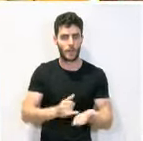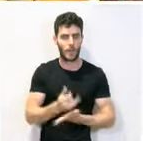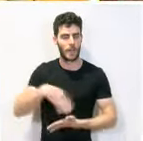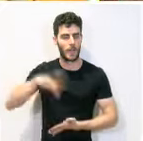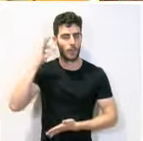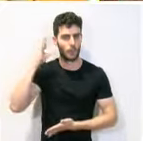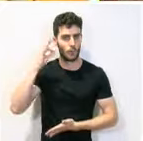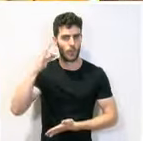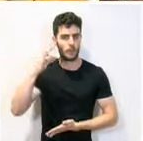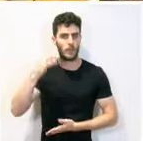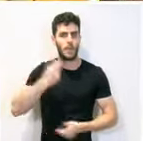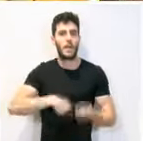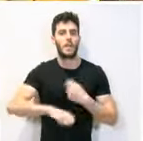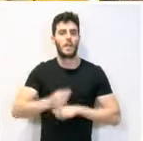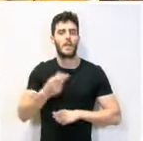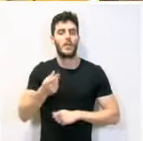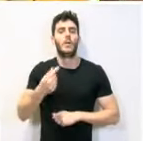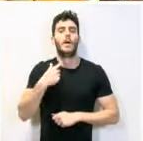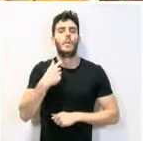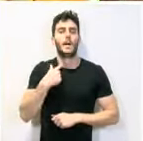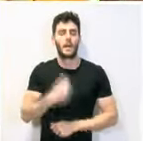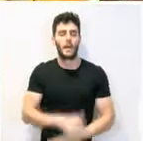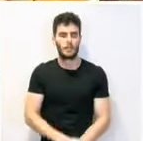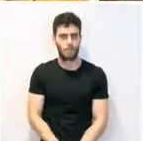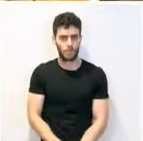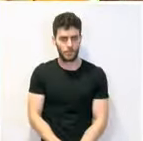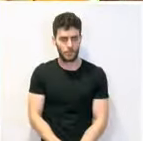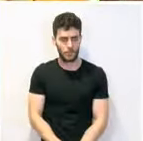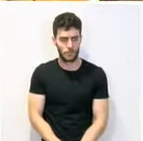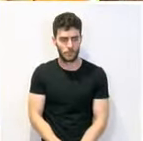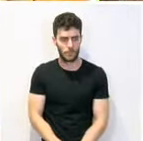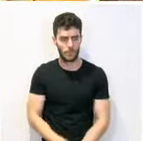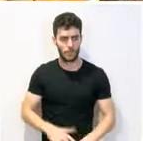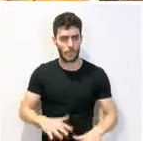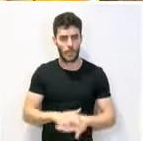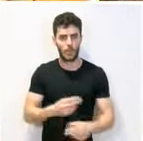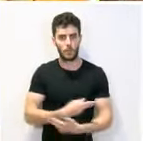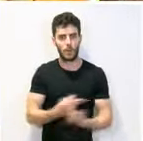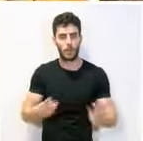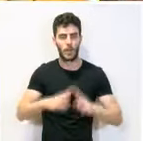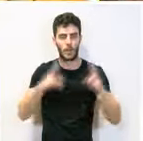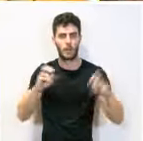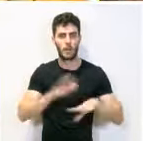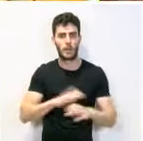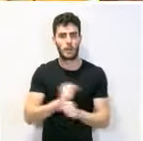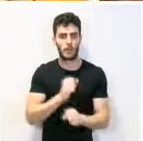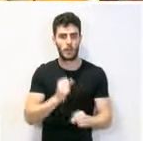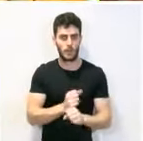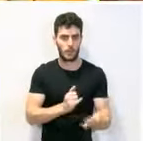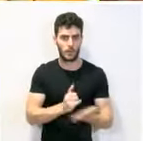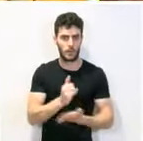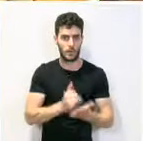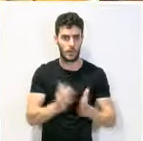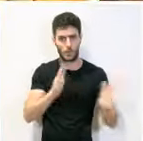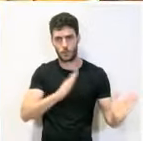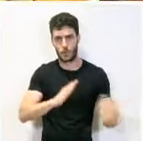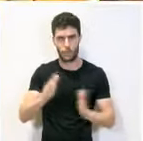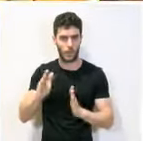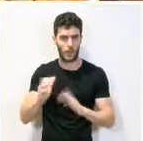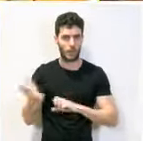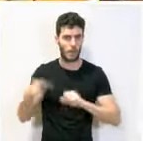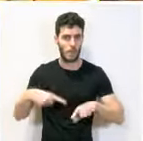agricultoras están vendiendo por debajo del coste de producción. Crear una red pública de alojamiento para trabajadores agrarios de temporada